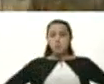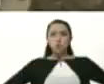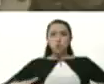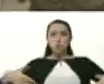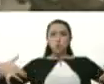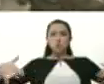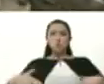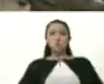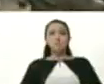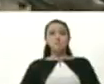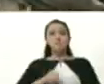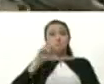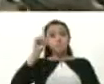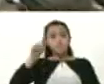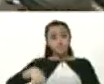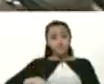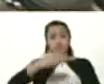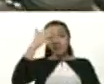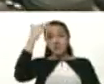Considerando